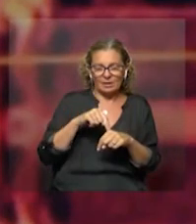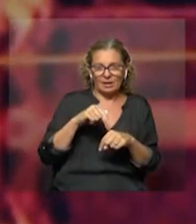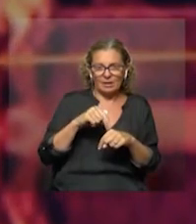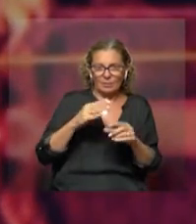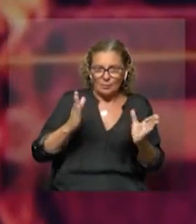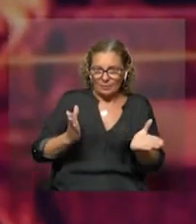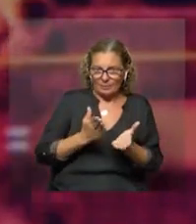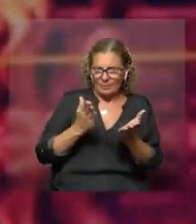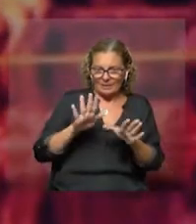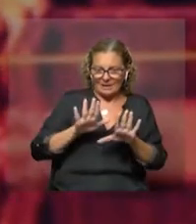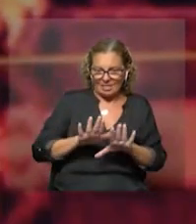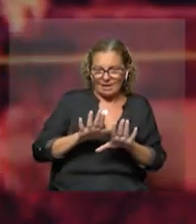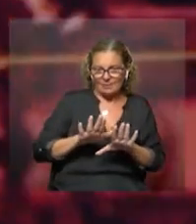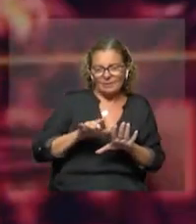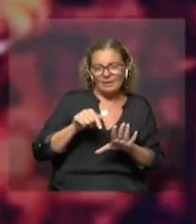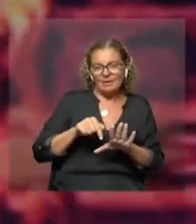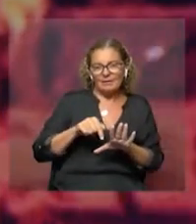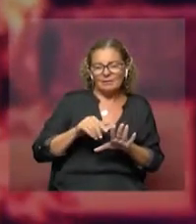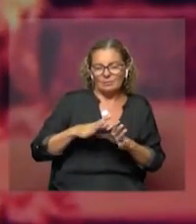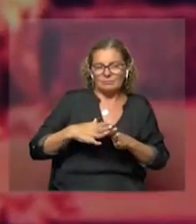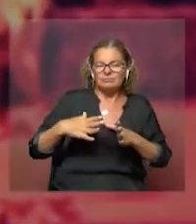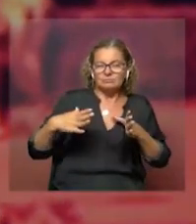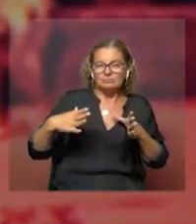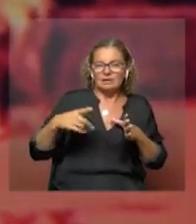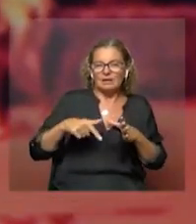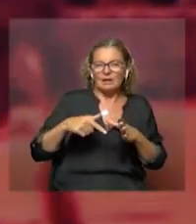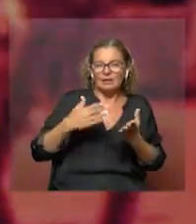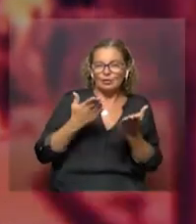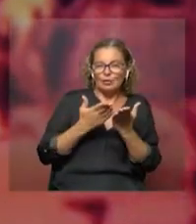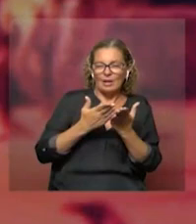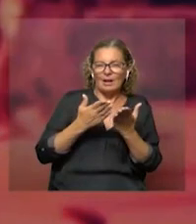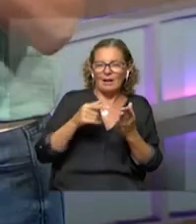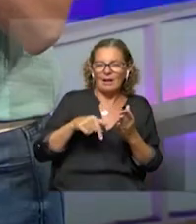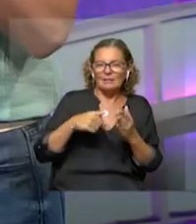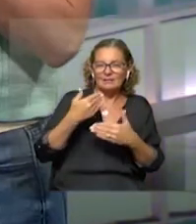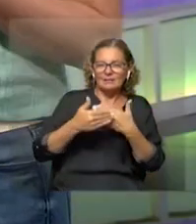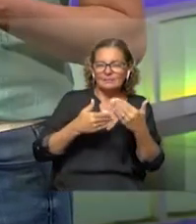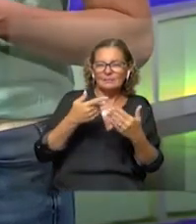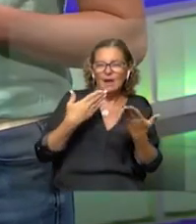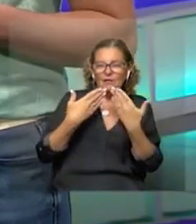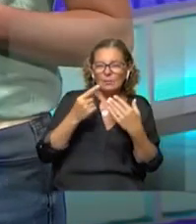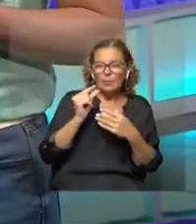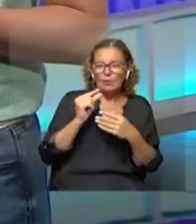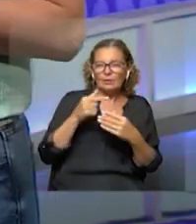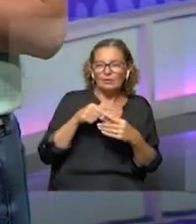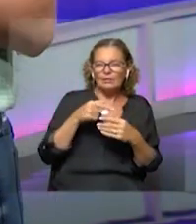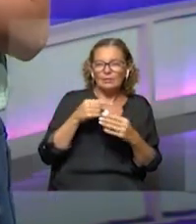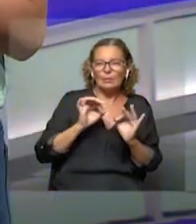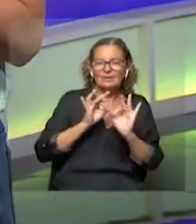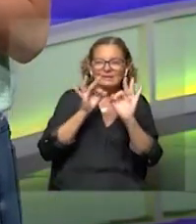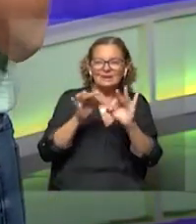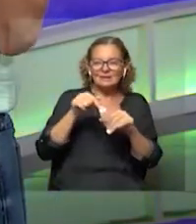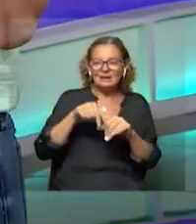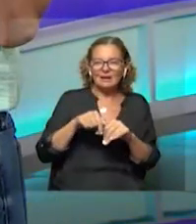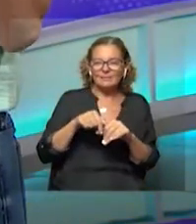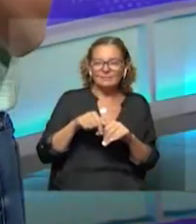también me motivó como a quedarme y a crecer acá y hacer mi carrera acá Bueno y hablemos un poco de eso Entonces que llegaste acá